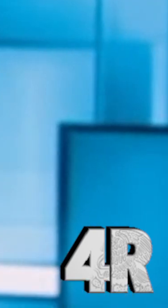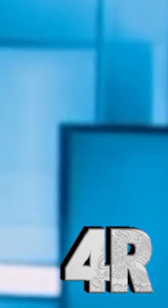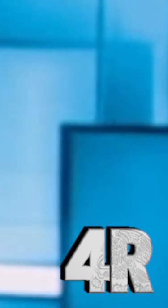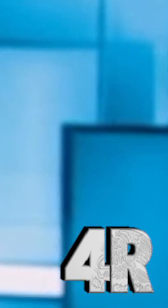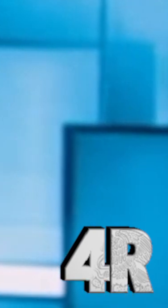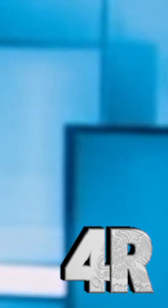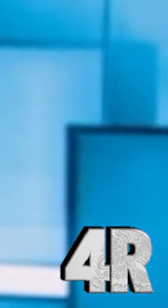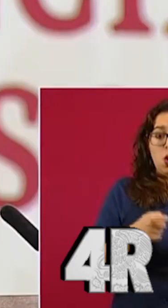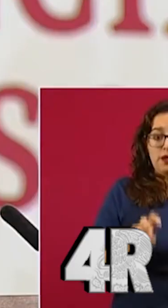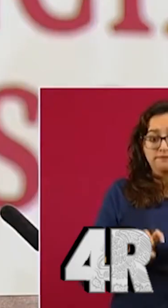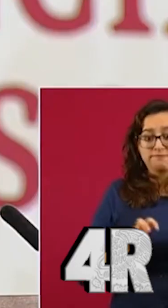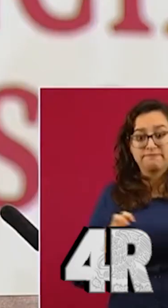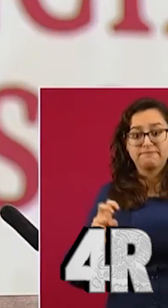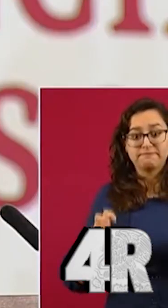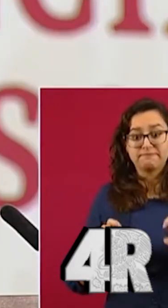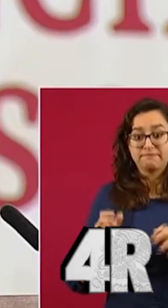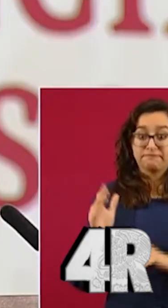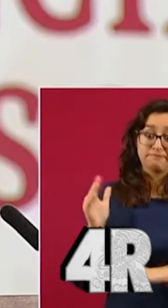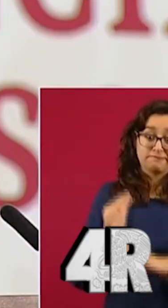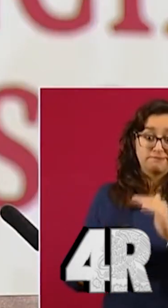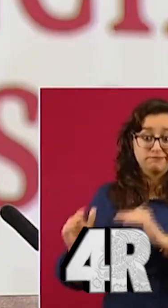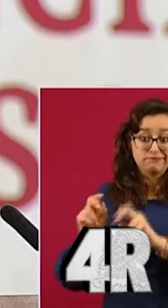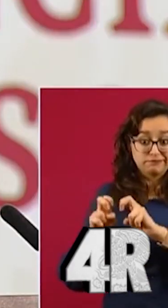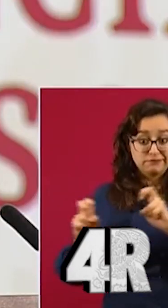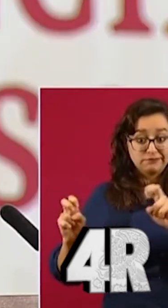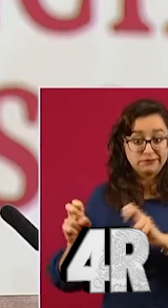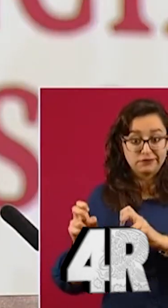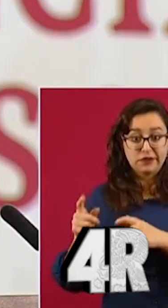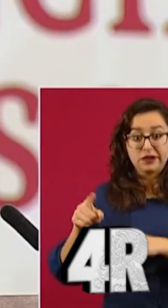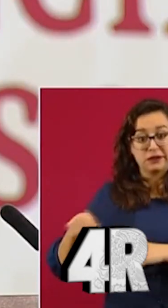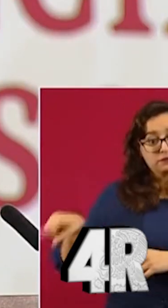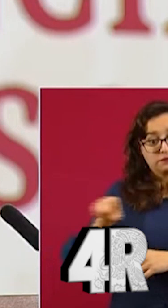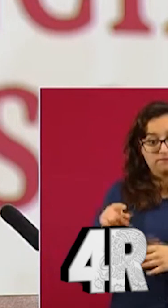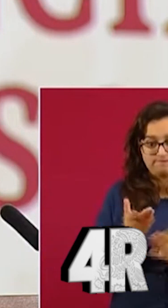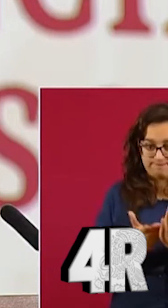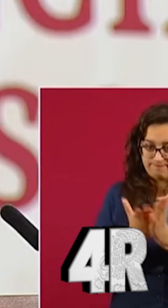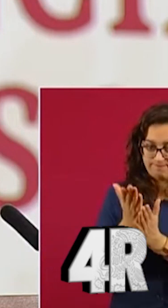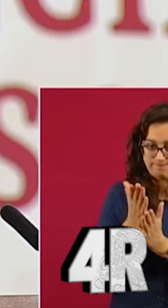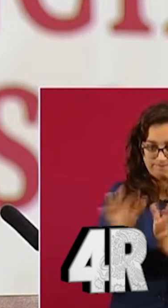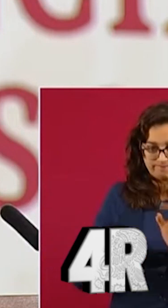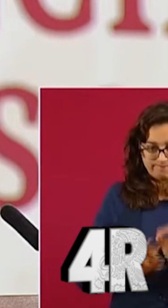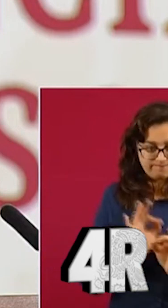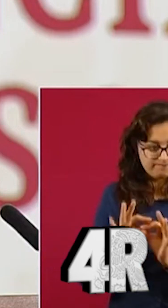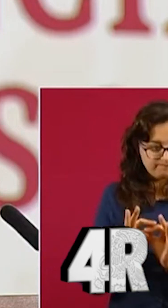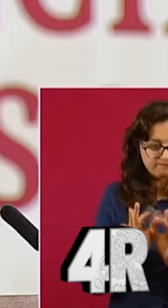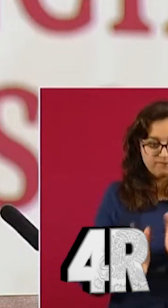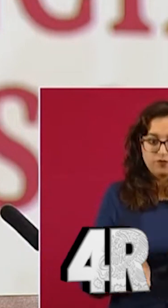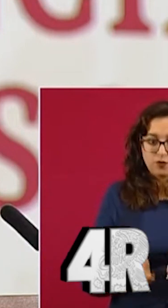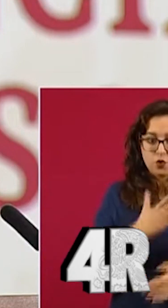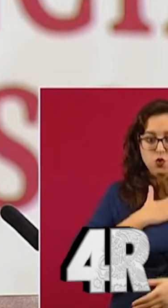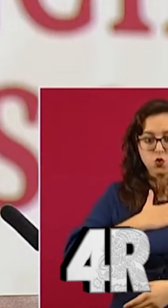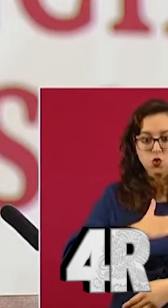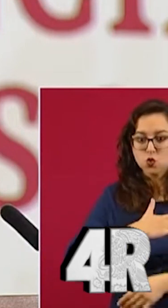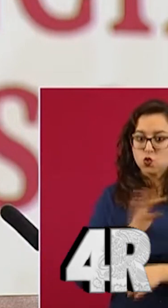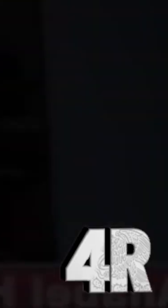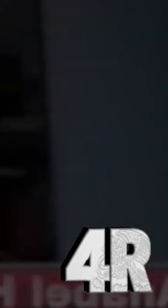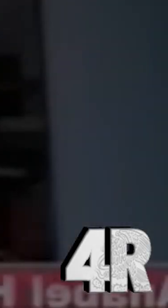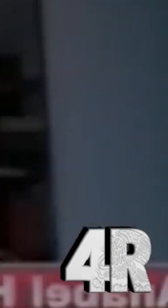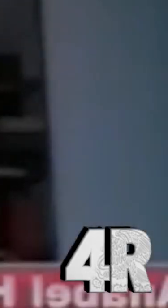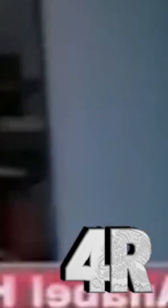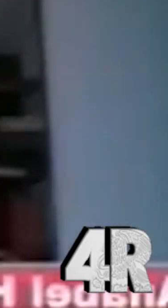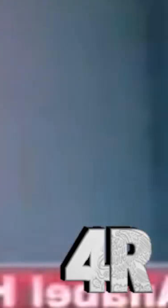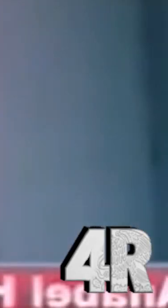de ninguna manera se va a dejar de una manera tan obvia que los criminales vayan a poder lavar su dinero libremente